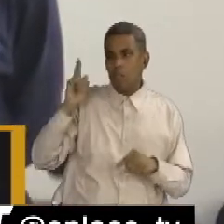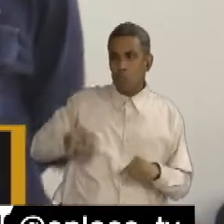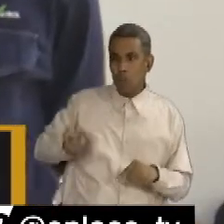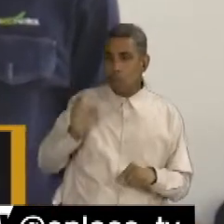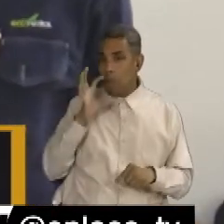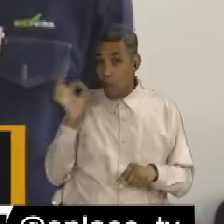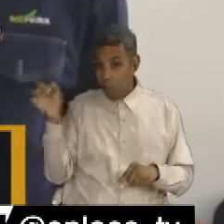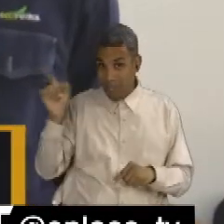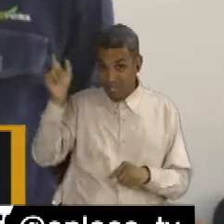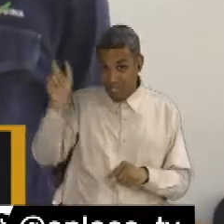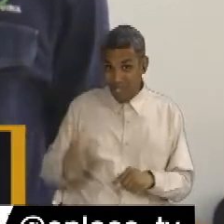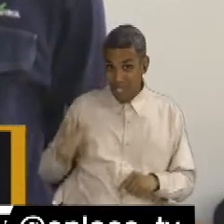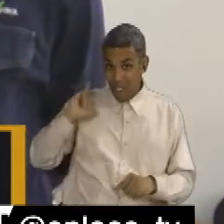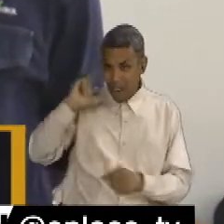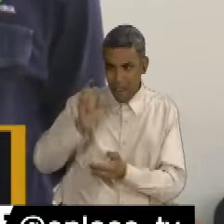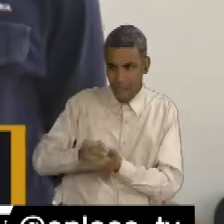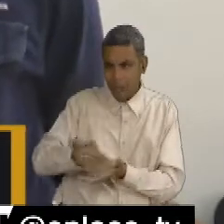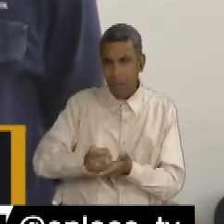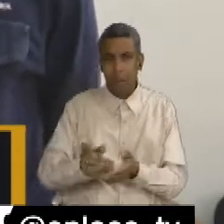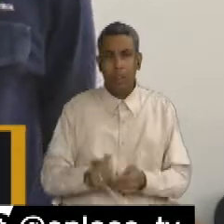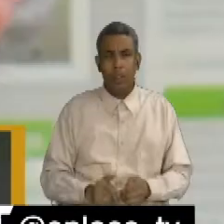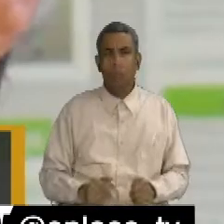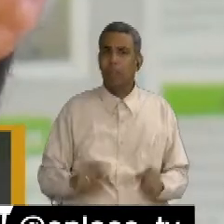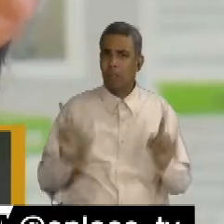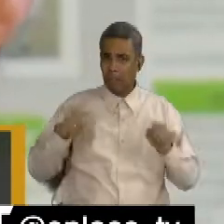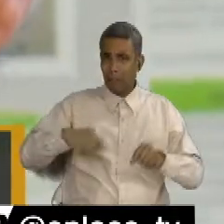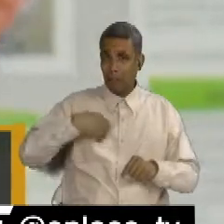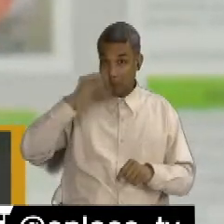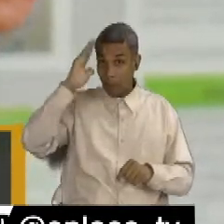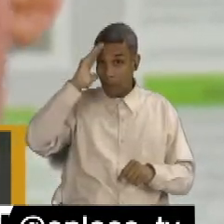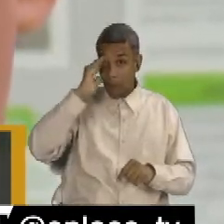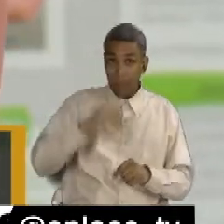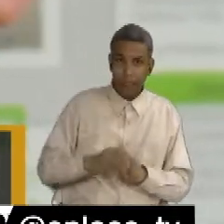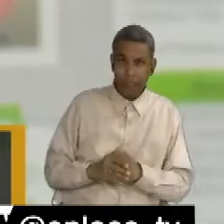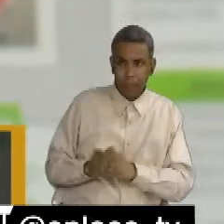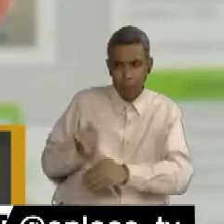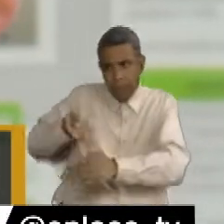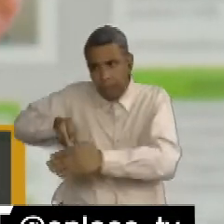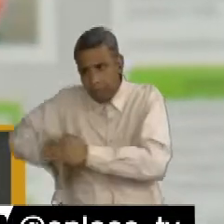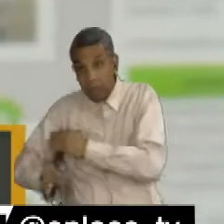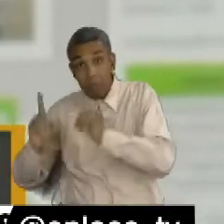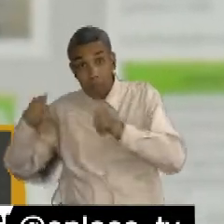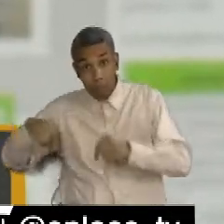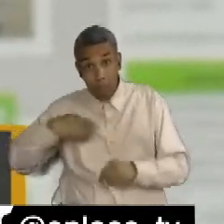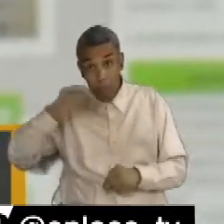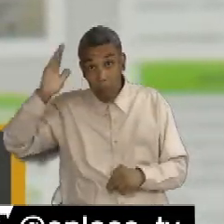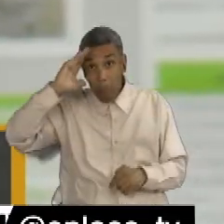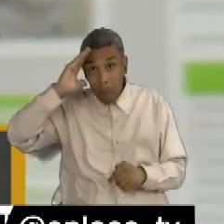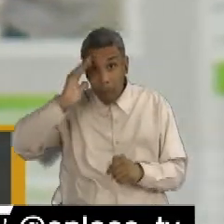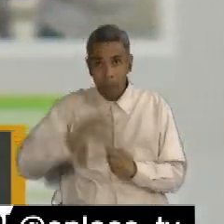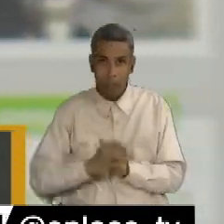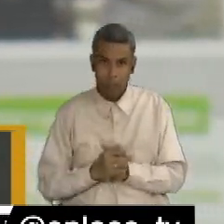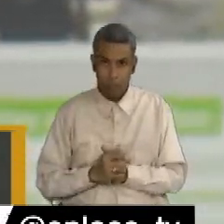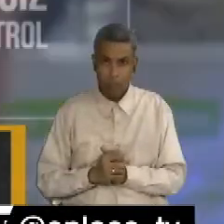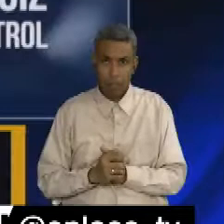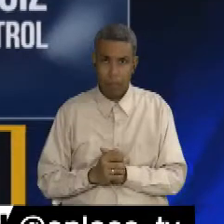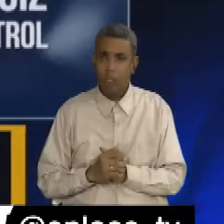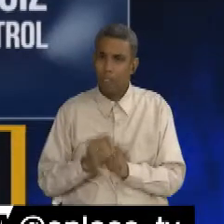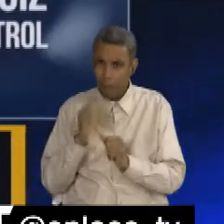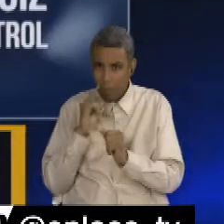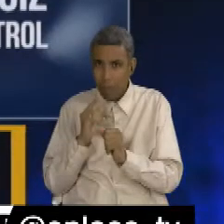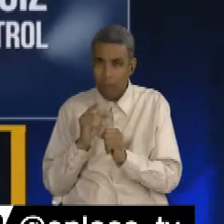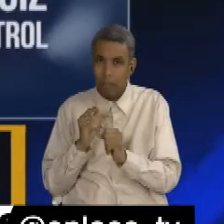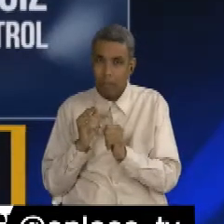que la misma fuerza pública fue retenida cuando ingresó al campo y solo hasta la mañana de este lunes festivo pudo salir del pie de fuerza allí desplegado. La fuerza